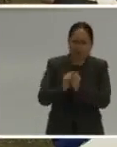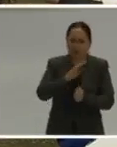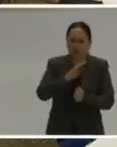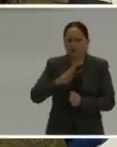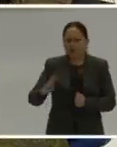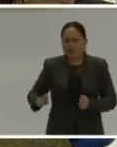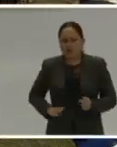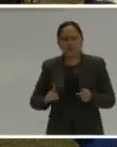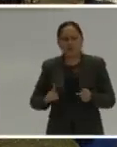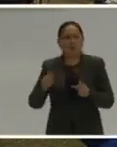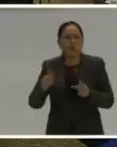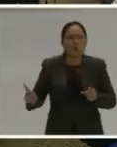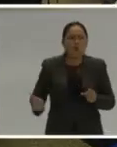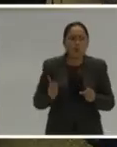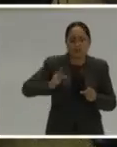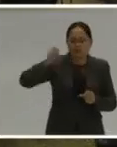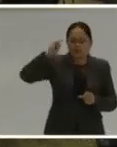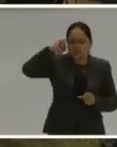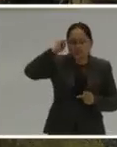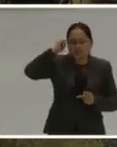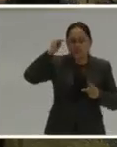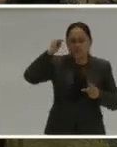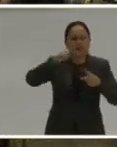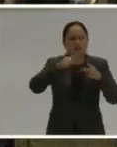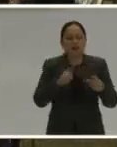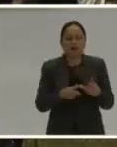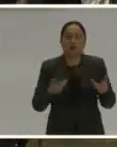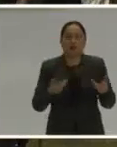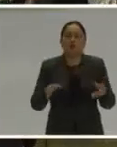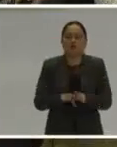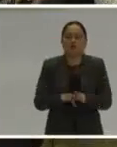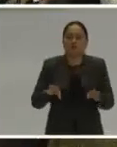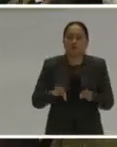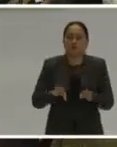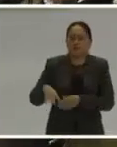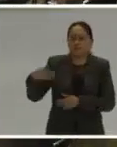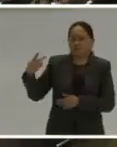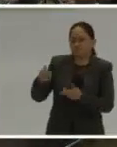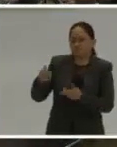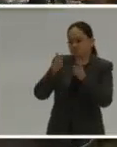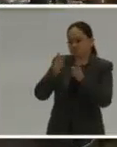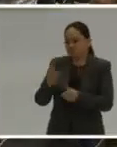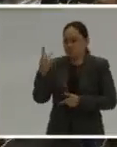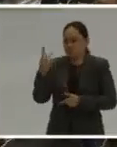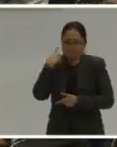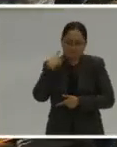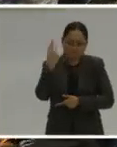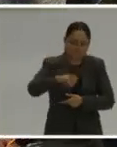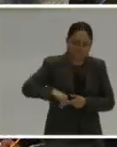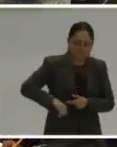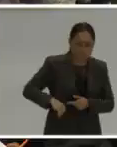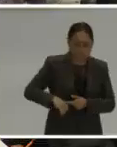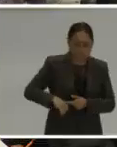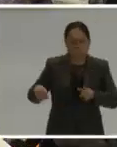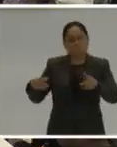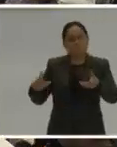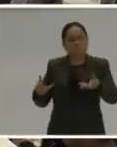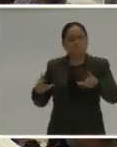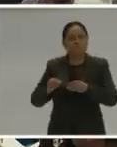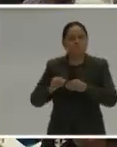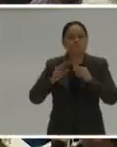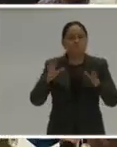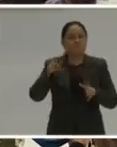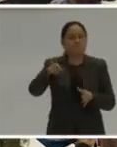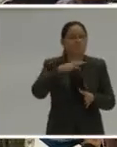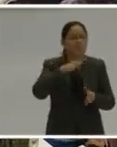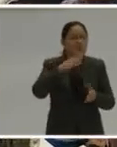pueblos indígenas, ¿verdad? Intereses políticos, intereses de partidos políticos, dirigencia que se